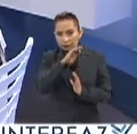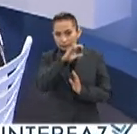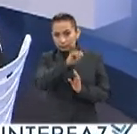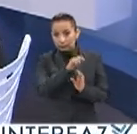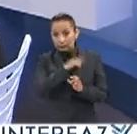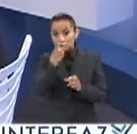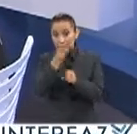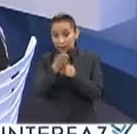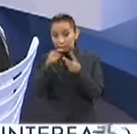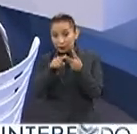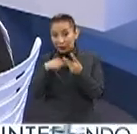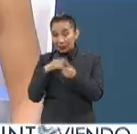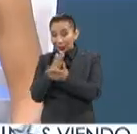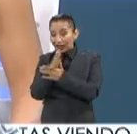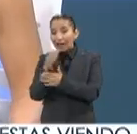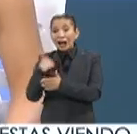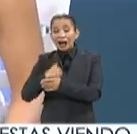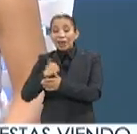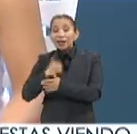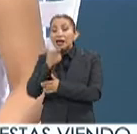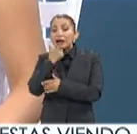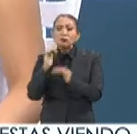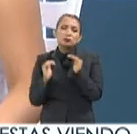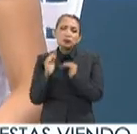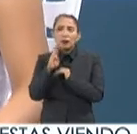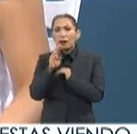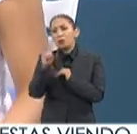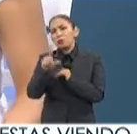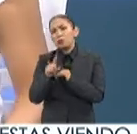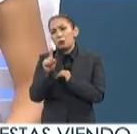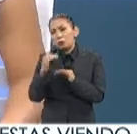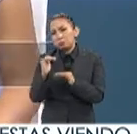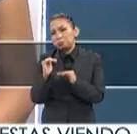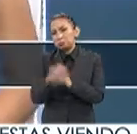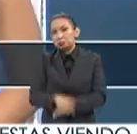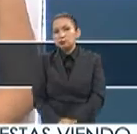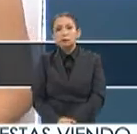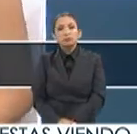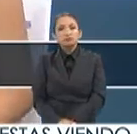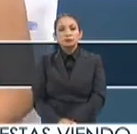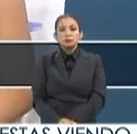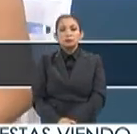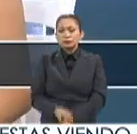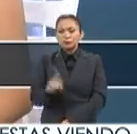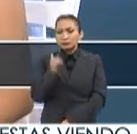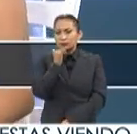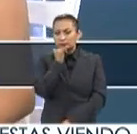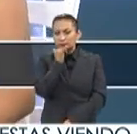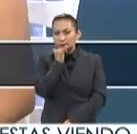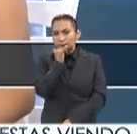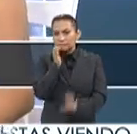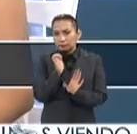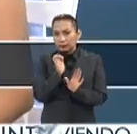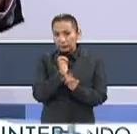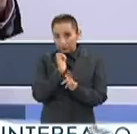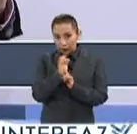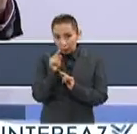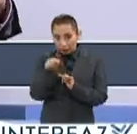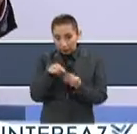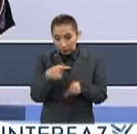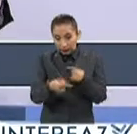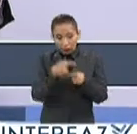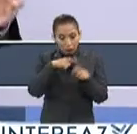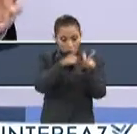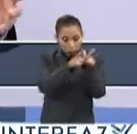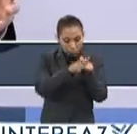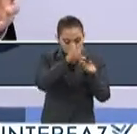que fue a Canadá, el nivel de inglés mínimo era de B1. Correcto. Perdón, y entran además a una